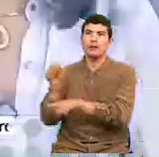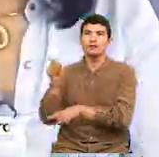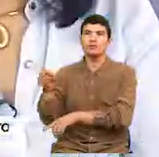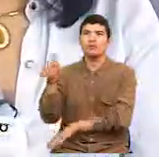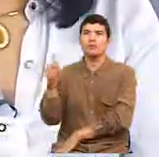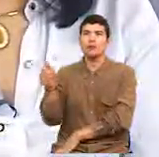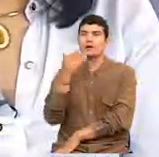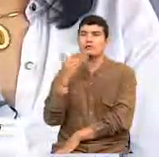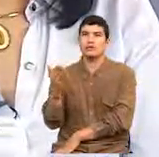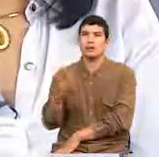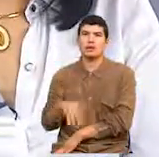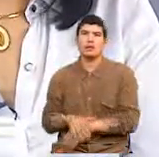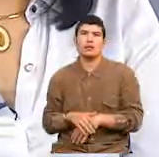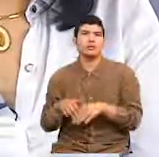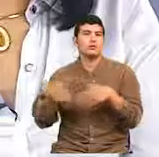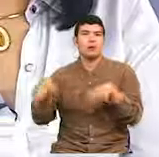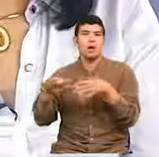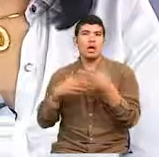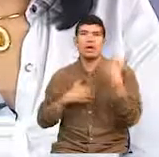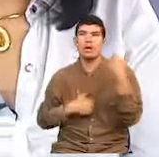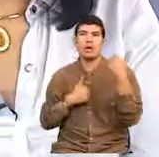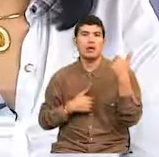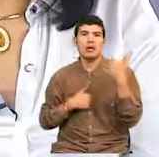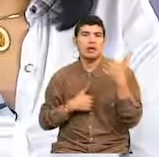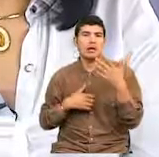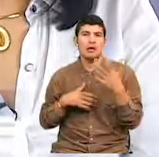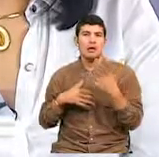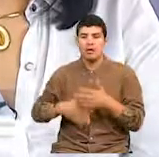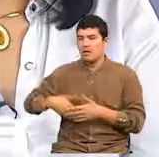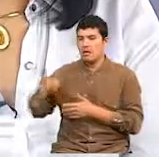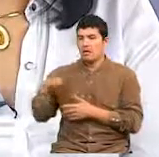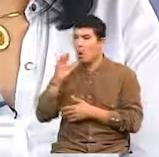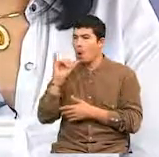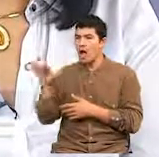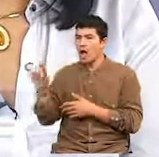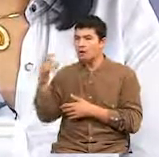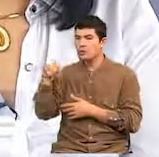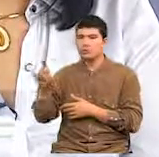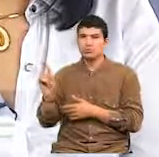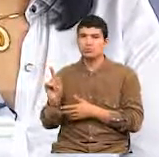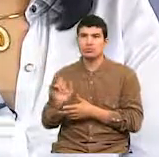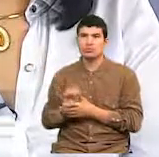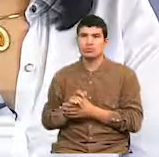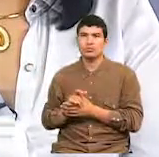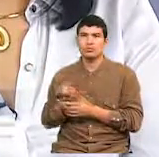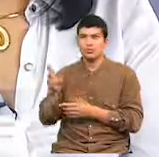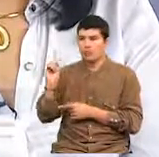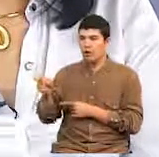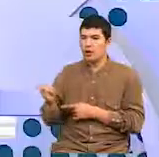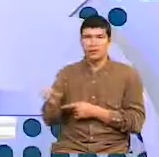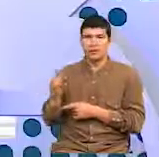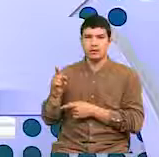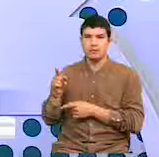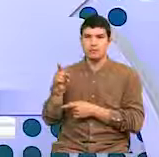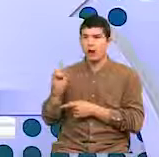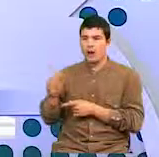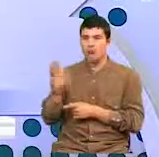ciudadano. Si no está armado o si no tiene algo realmente que tenga una orden de captura por